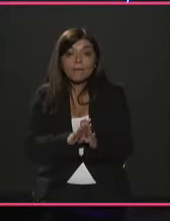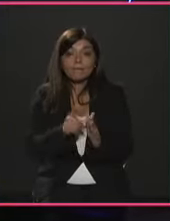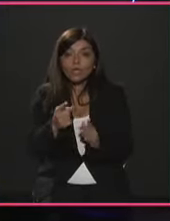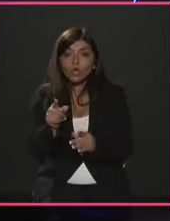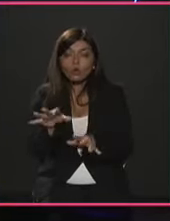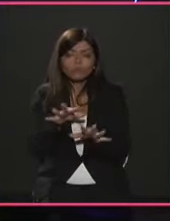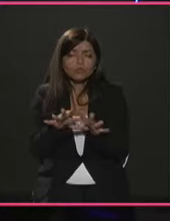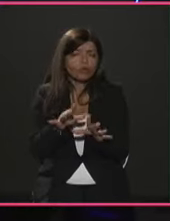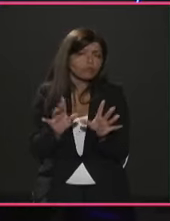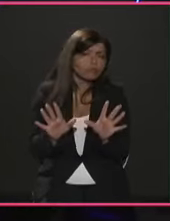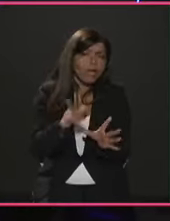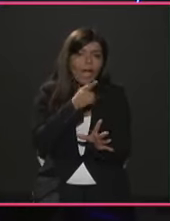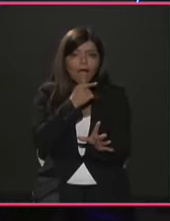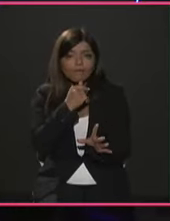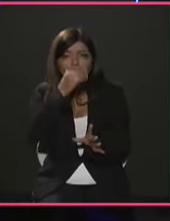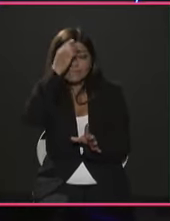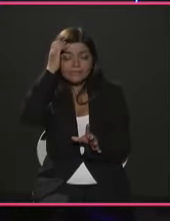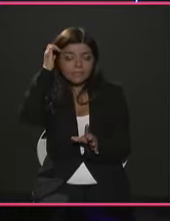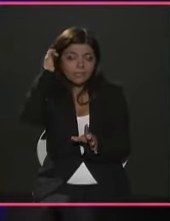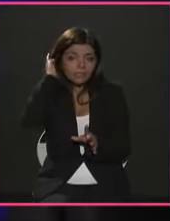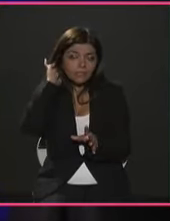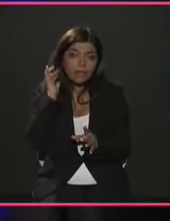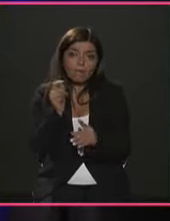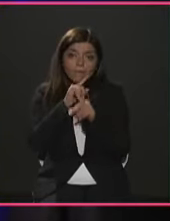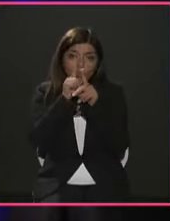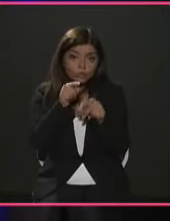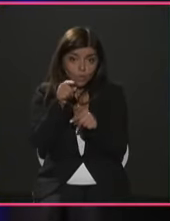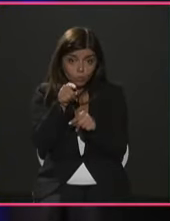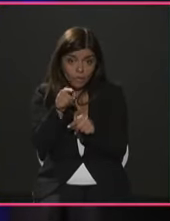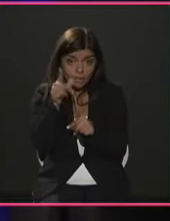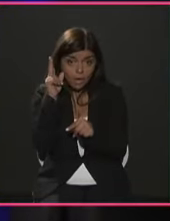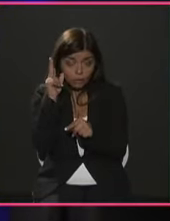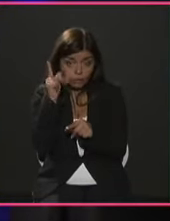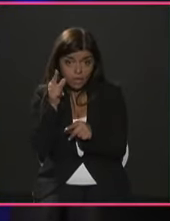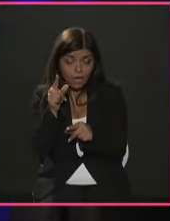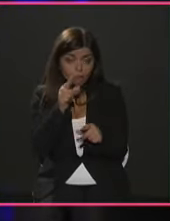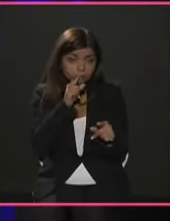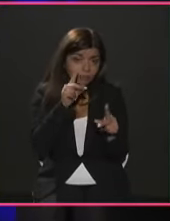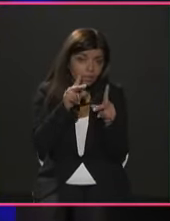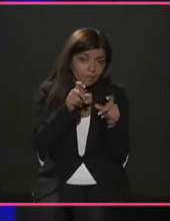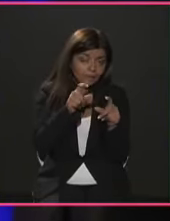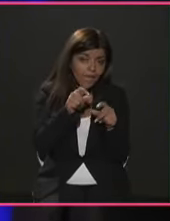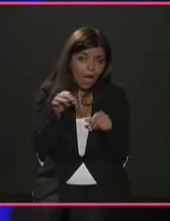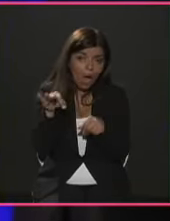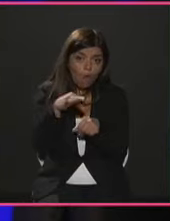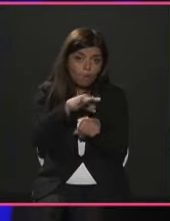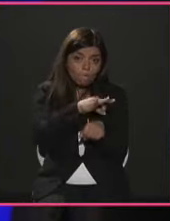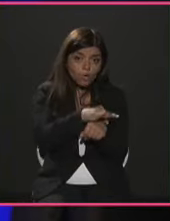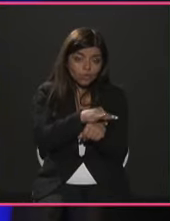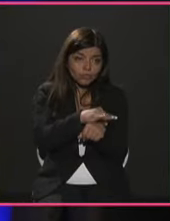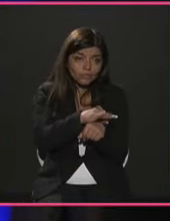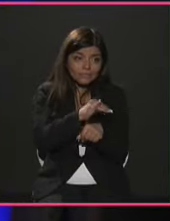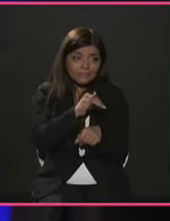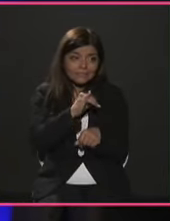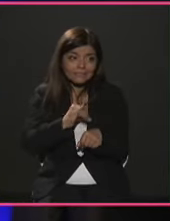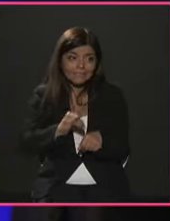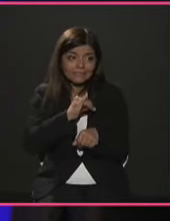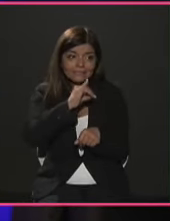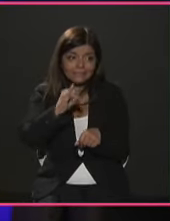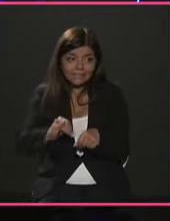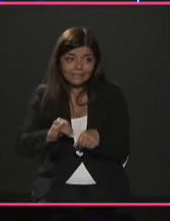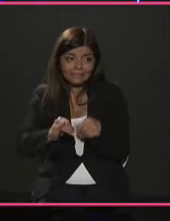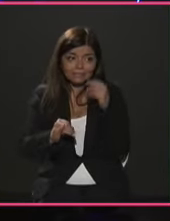práctico y quizás preguntarles a ustedes si han escuchado hablar alguna vez de esta mosca la mosca set